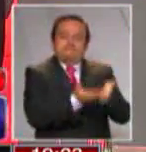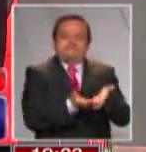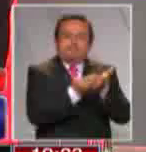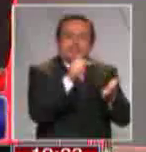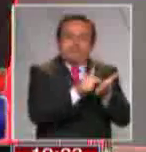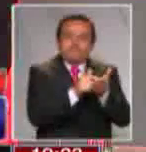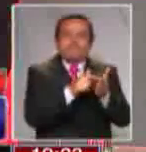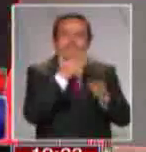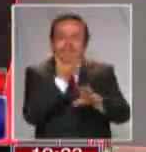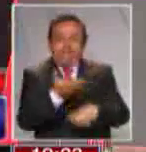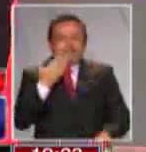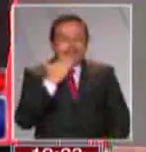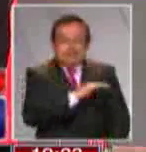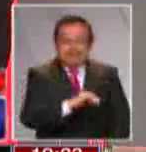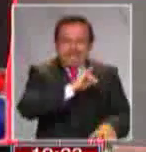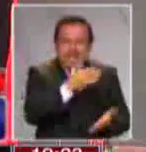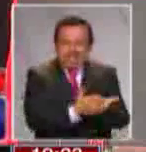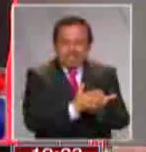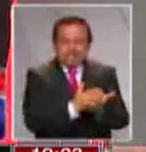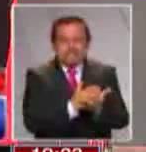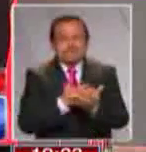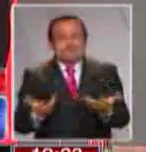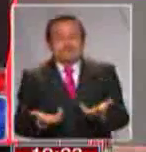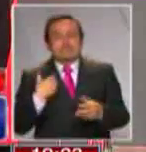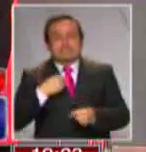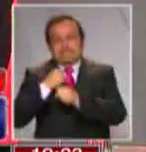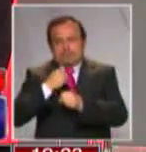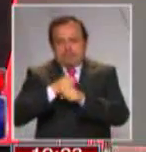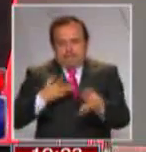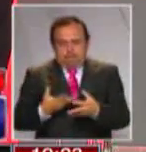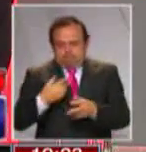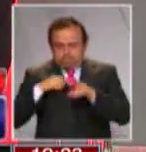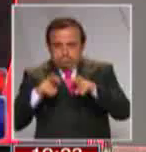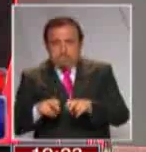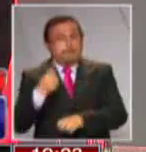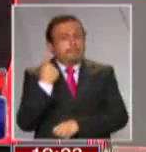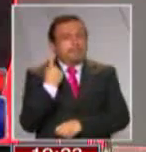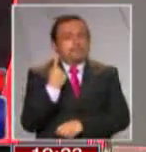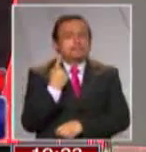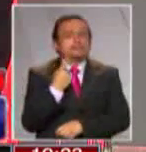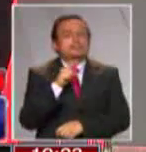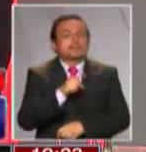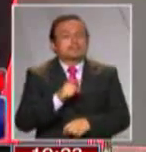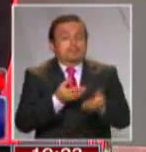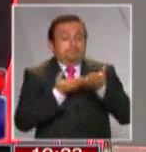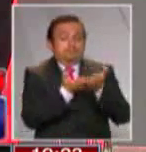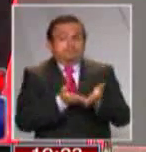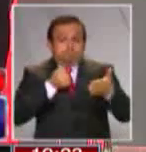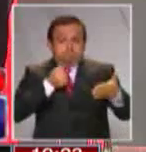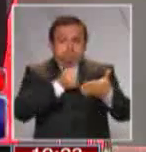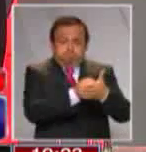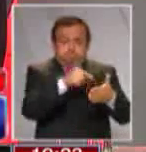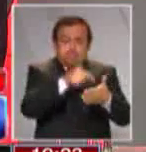donde se encuentran los jardines infantiles, y es donde estamos trabajando en este minuto. Primero, respecto del puerto,